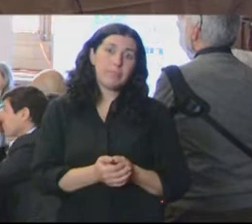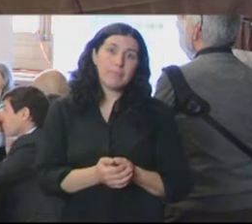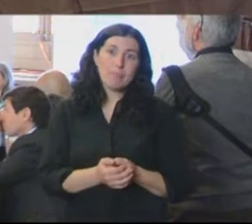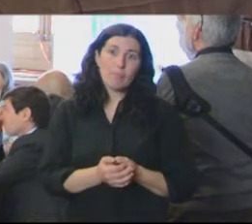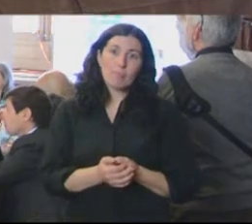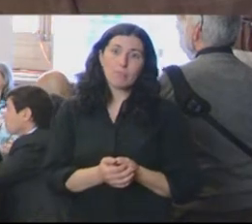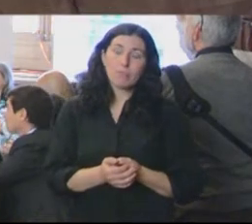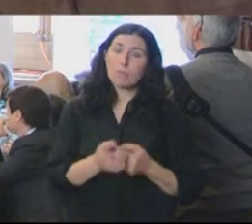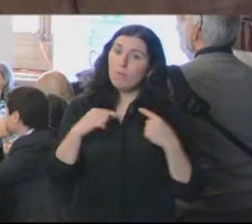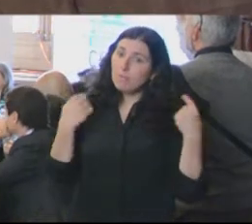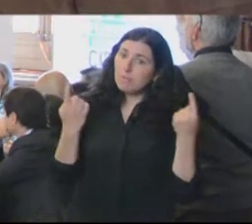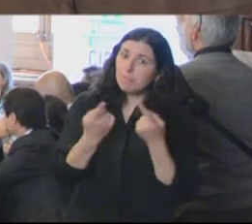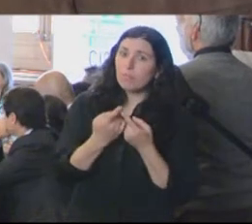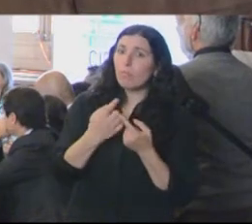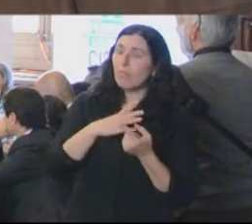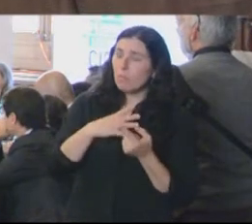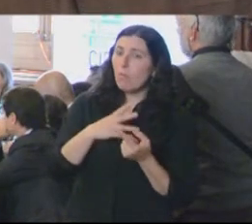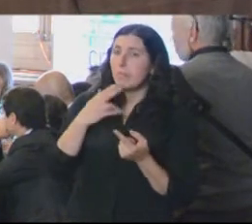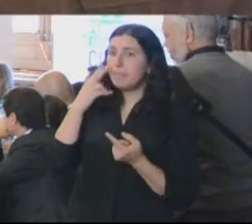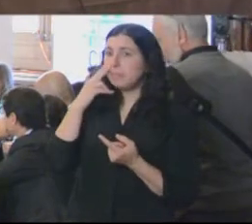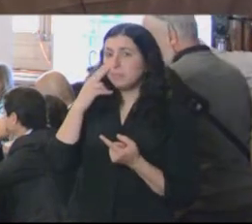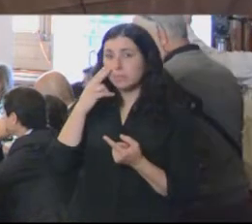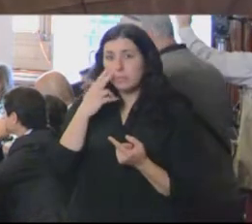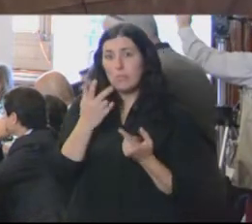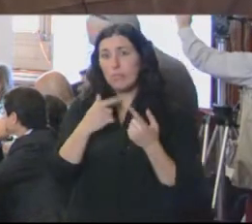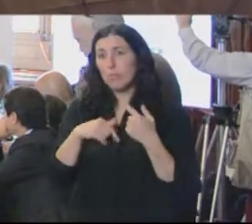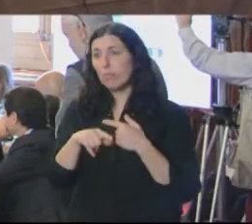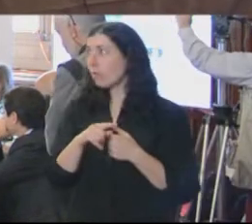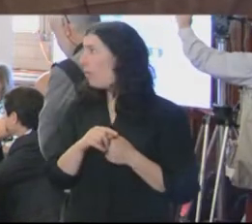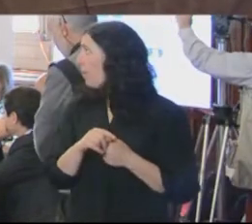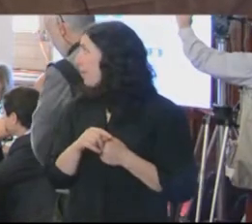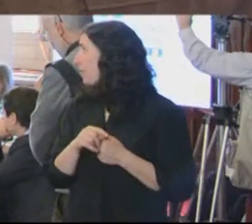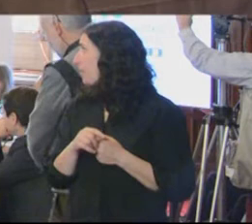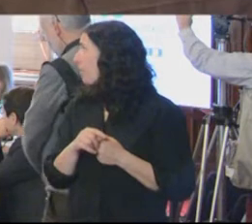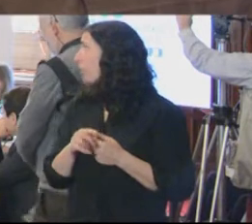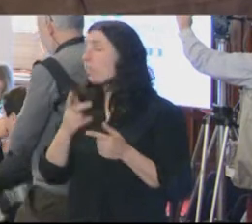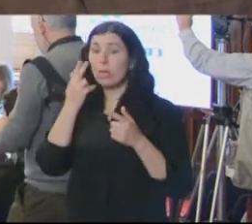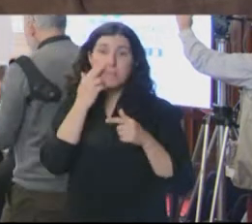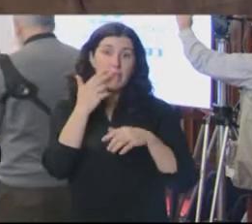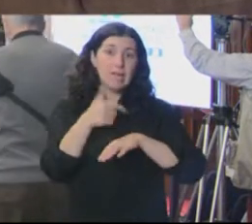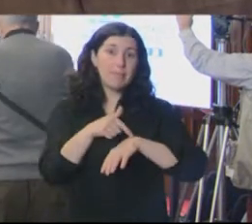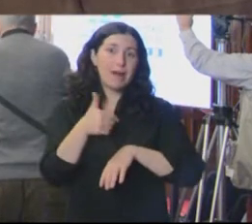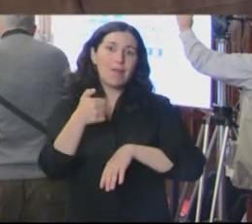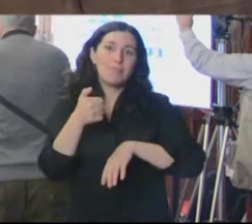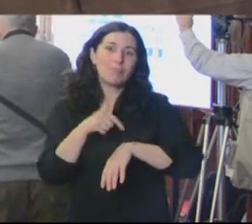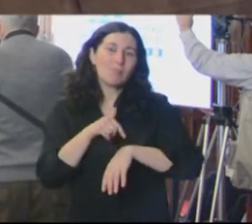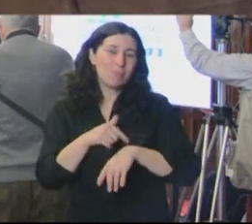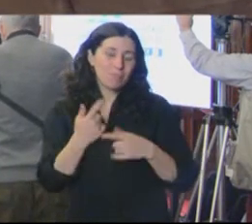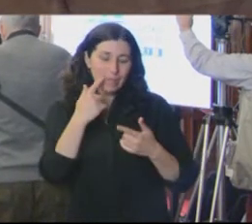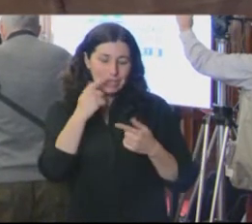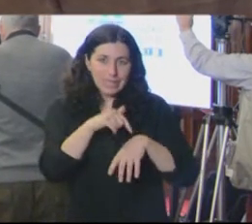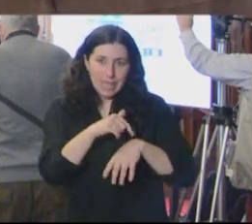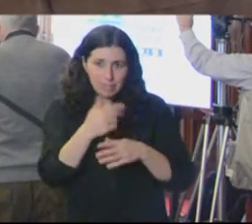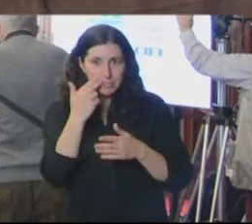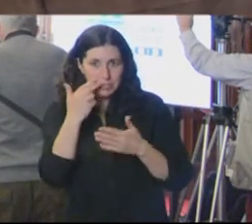Hemos tenido un problemita con nuestro cronómetro, pero hemos tratado